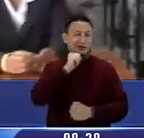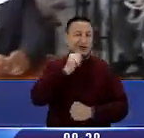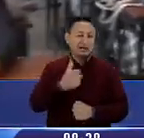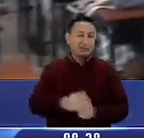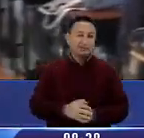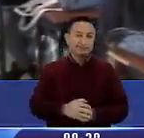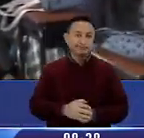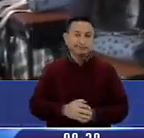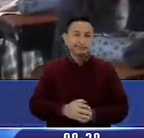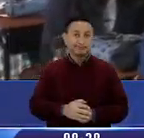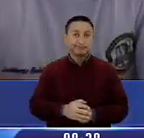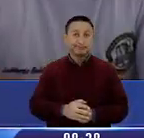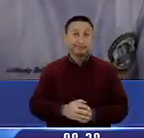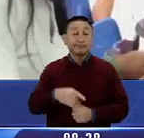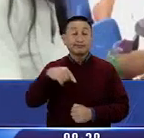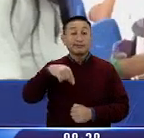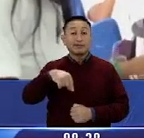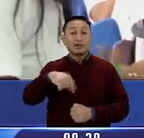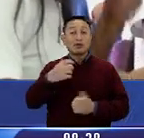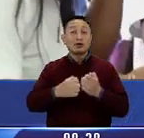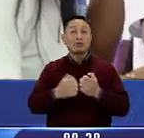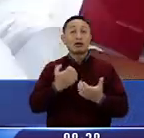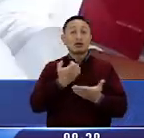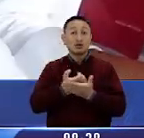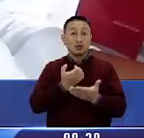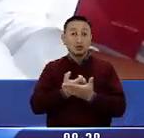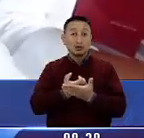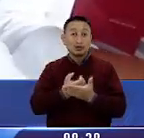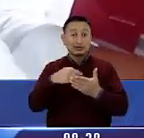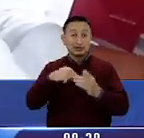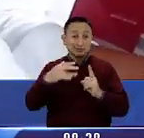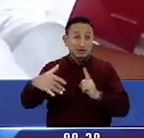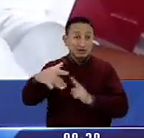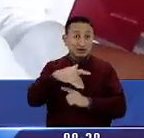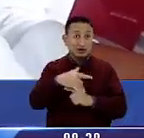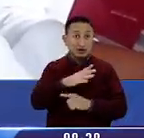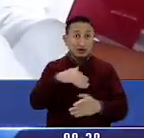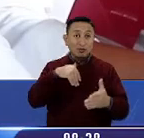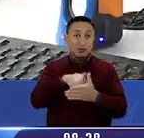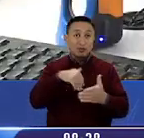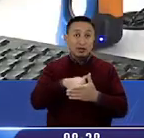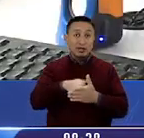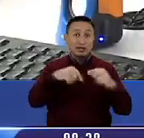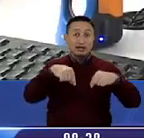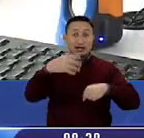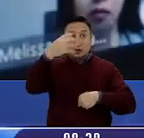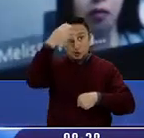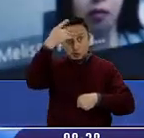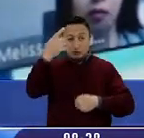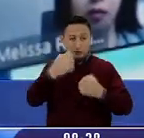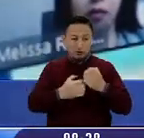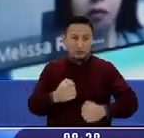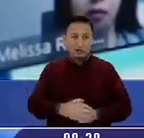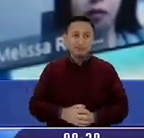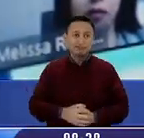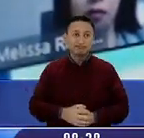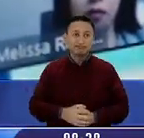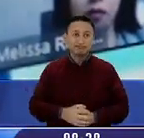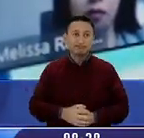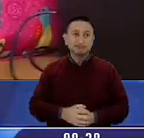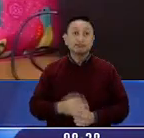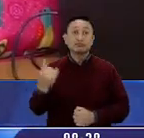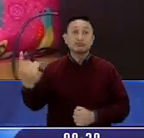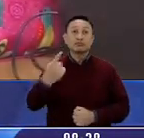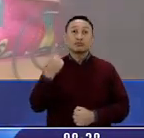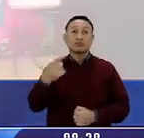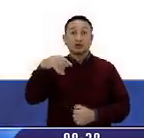las condiciones socioeconómicas y el entorno pueden ser un obstáculo cuando se habla de educación. Además, no solo se debe mirar